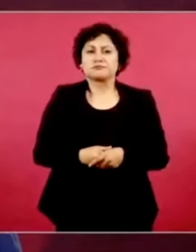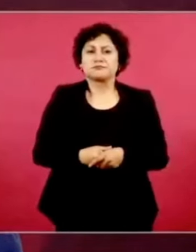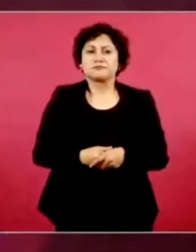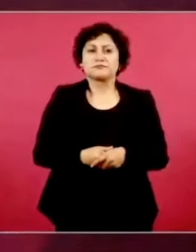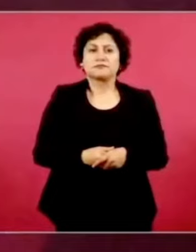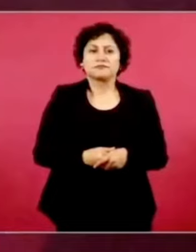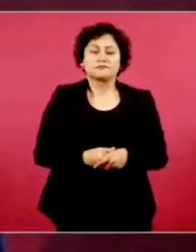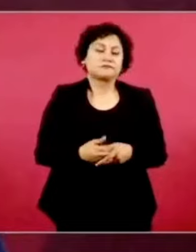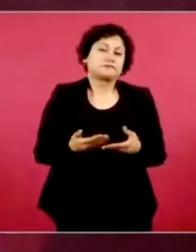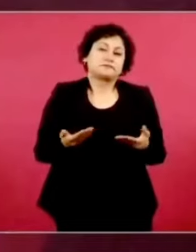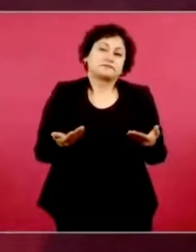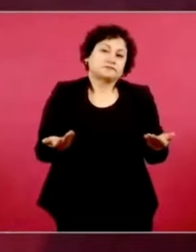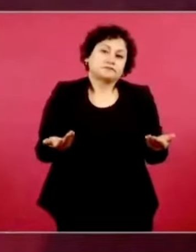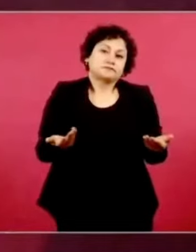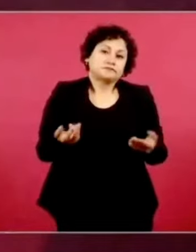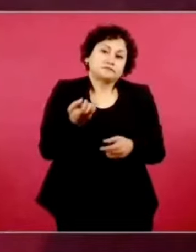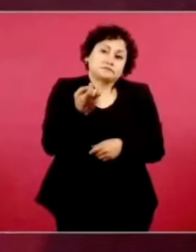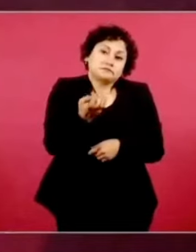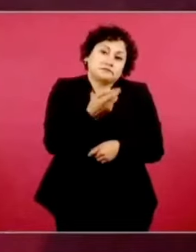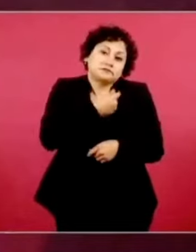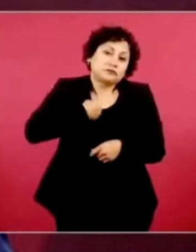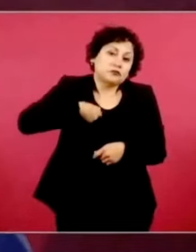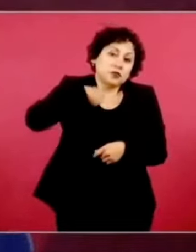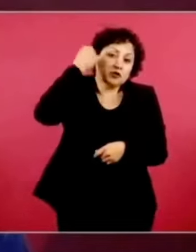Y eso es lo que estamos planteando, pero